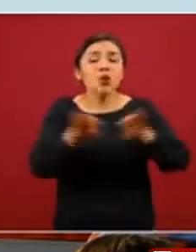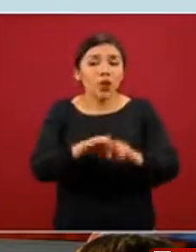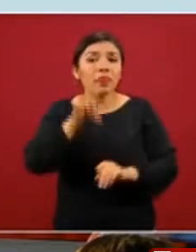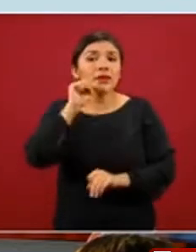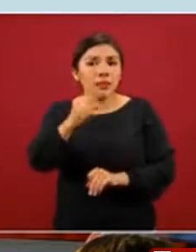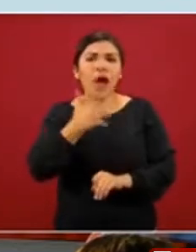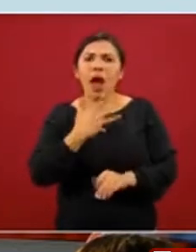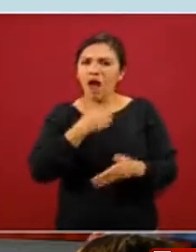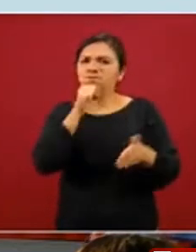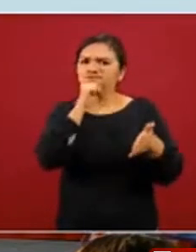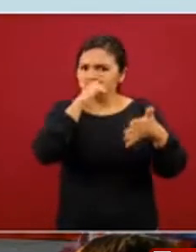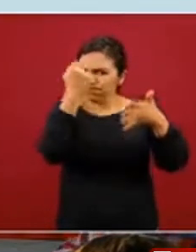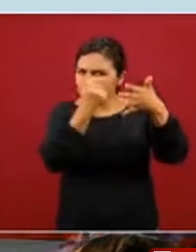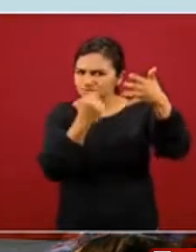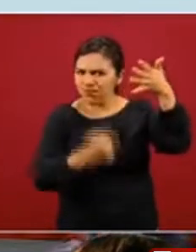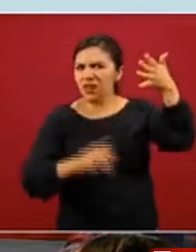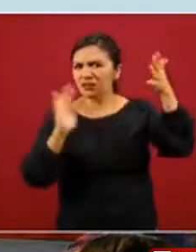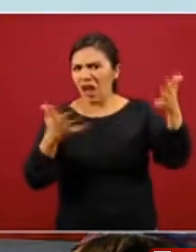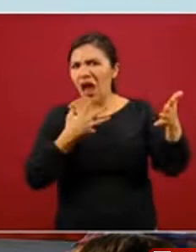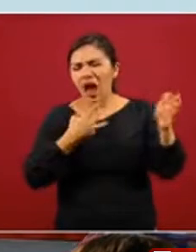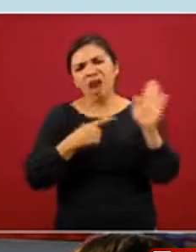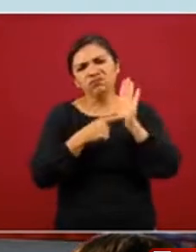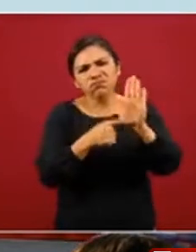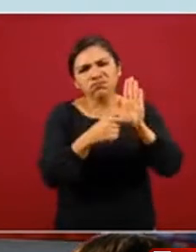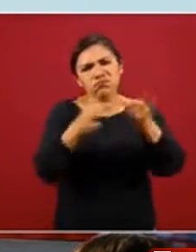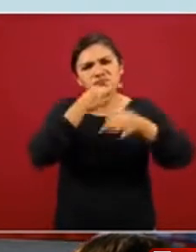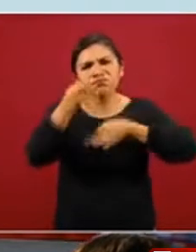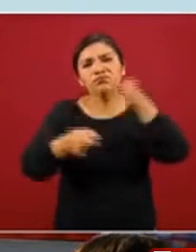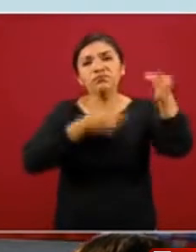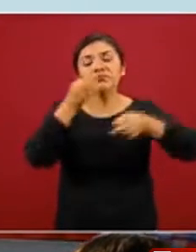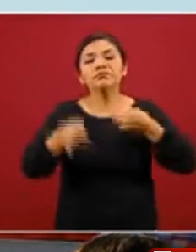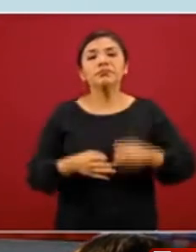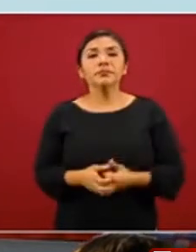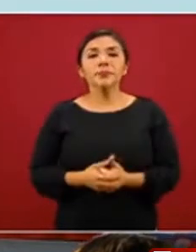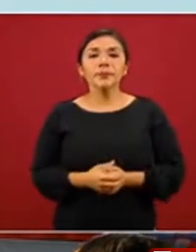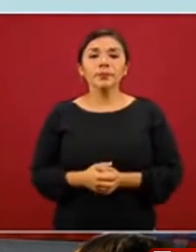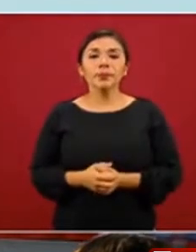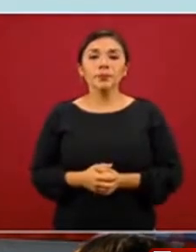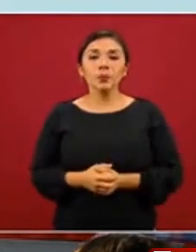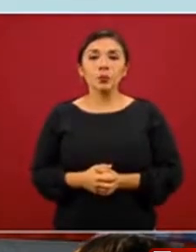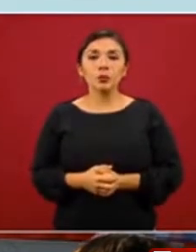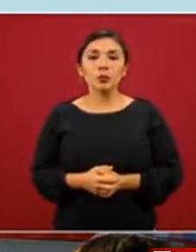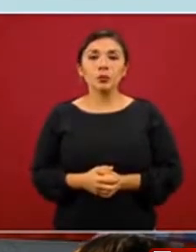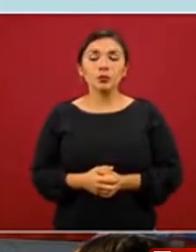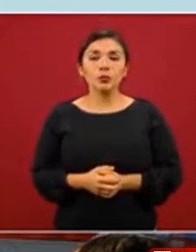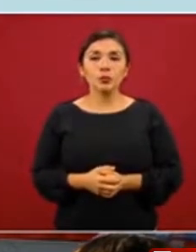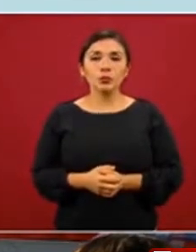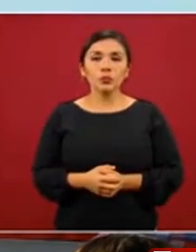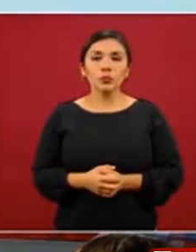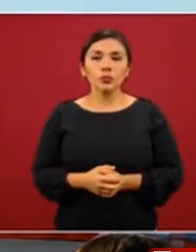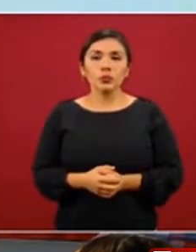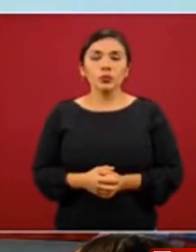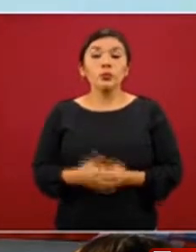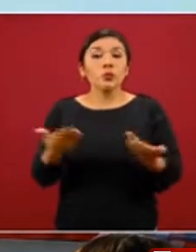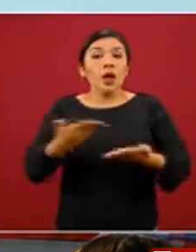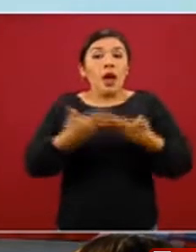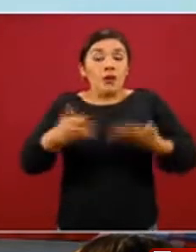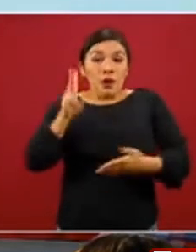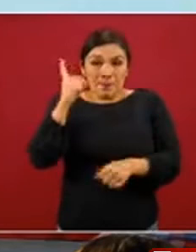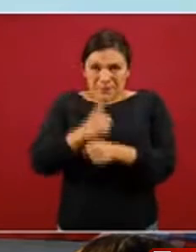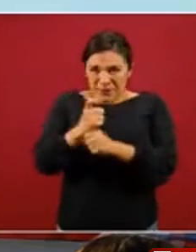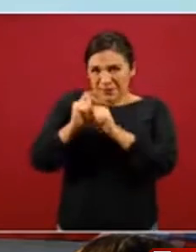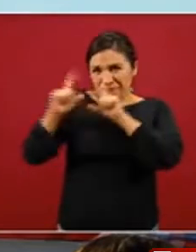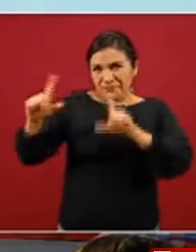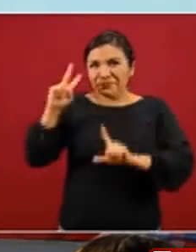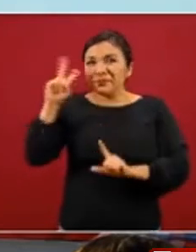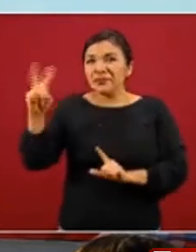bien definidas en los documentos que hasta el momento se han publicado. Pasemos entonces, por favor, a la primera diapositiva,